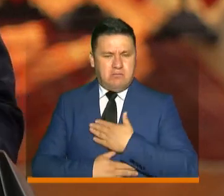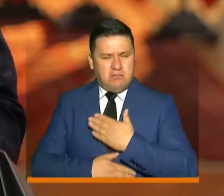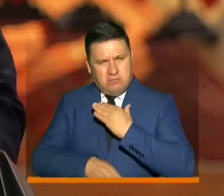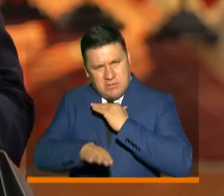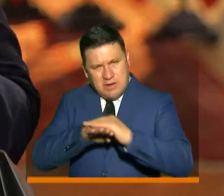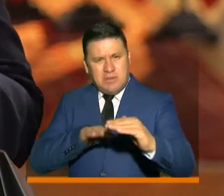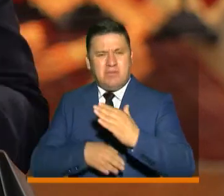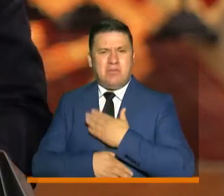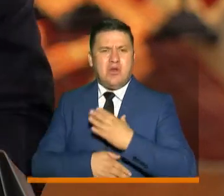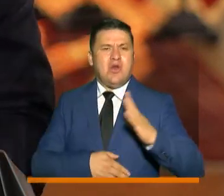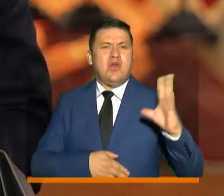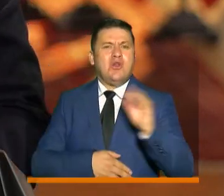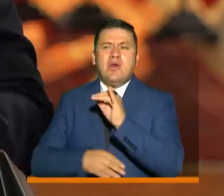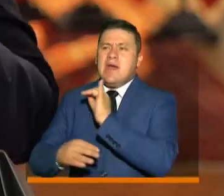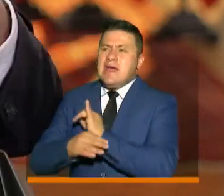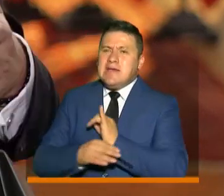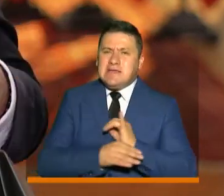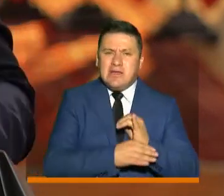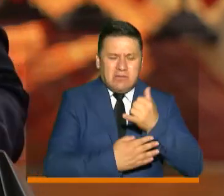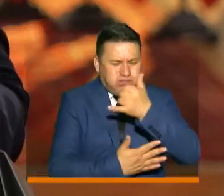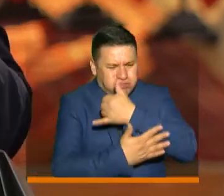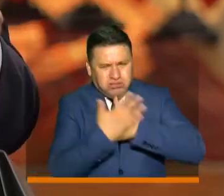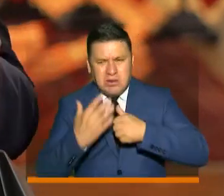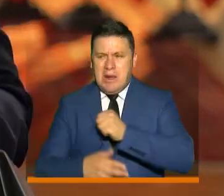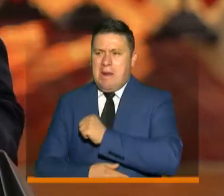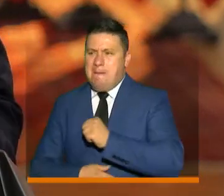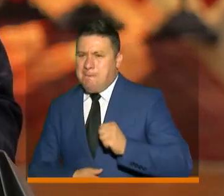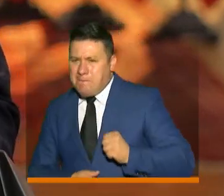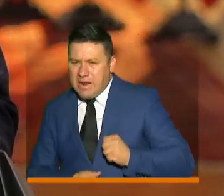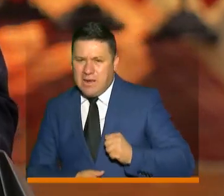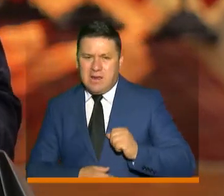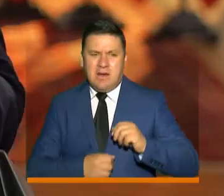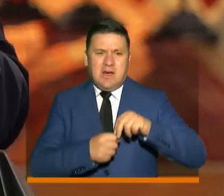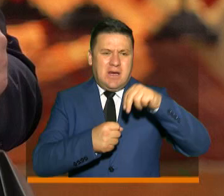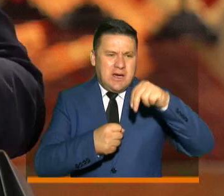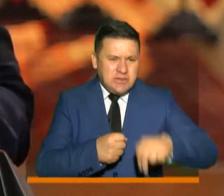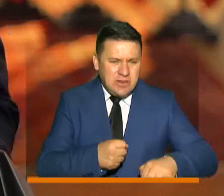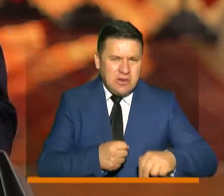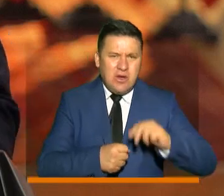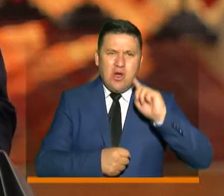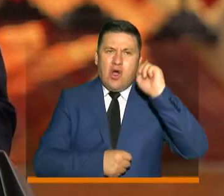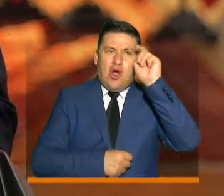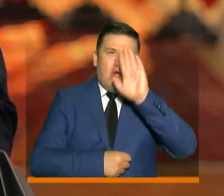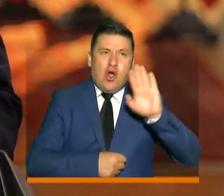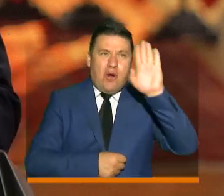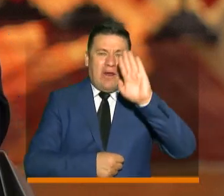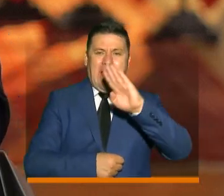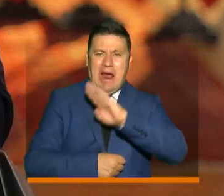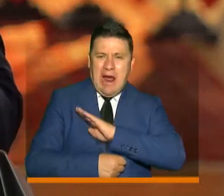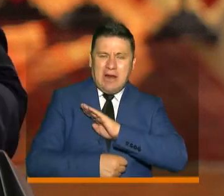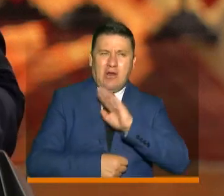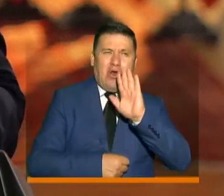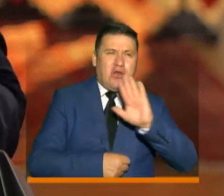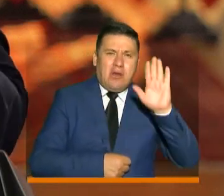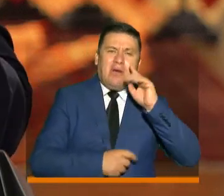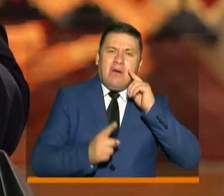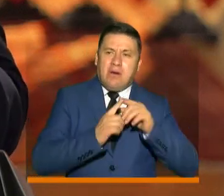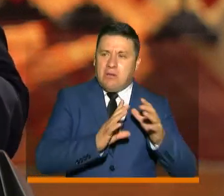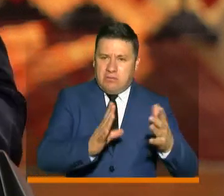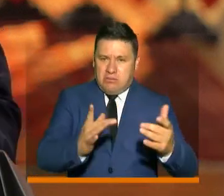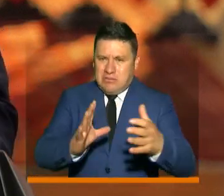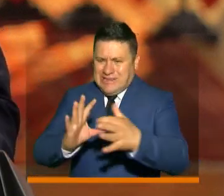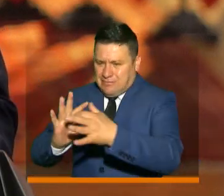invite a todas las instituciones al sector privado a la ciudadanía a los gobernantes locales a que todos trabajemos